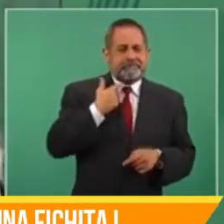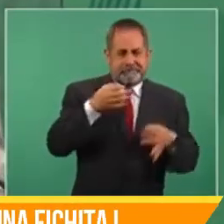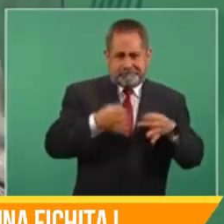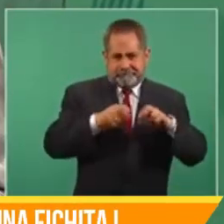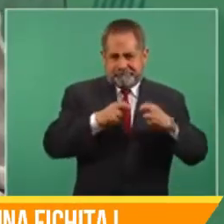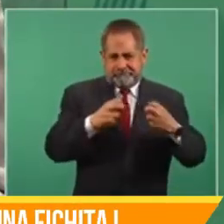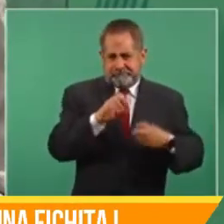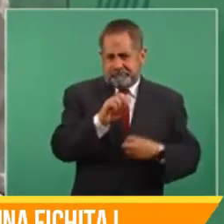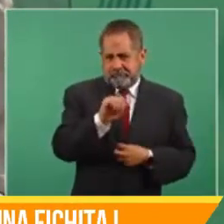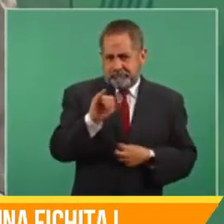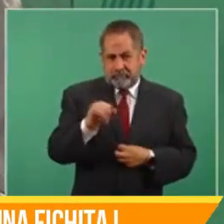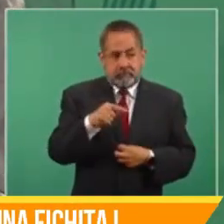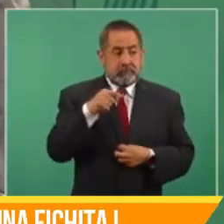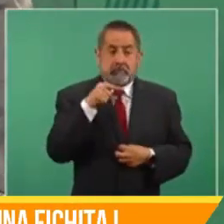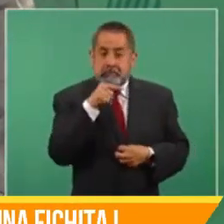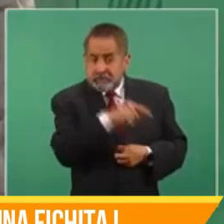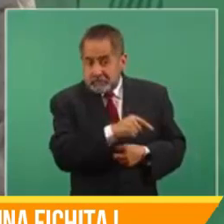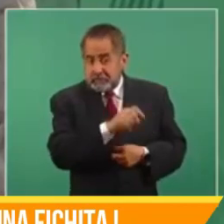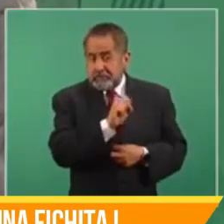aprobó